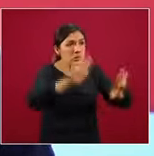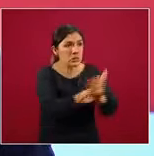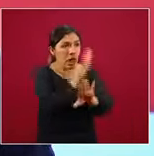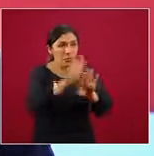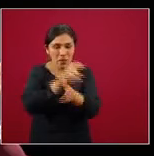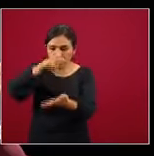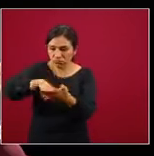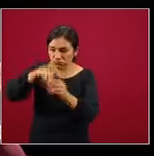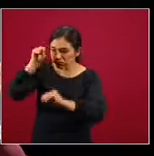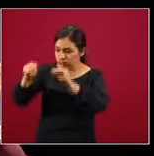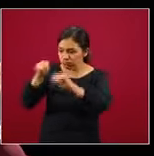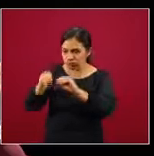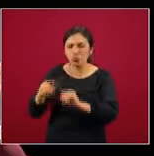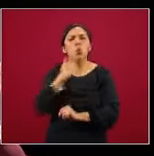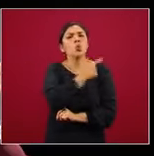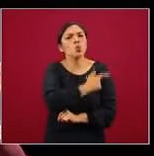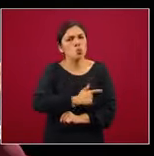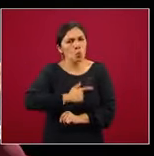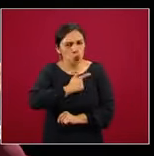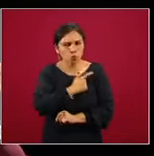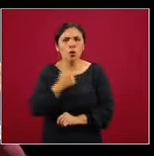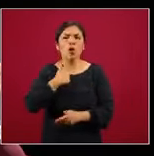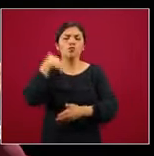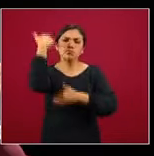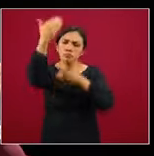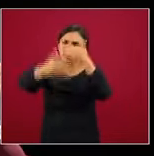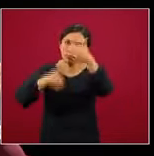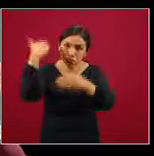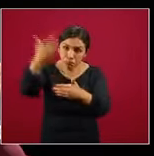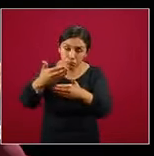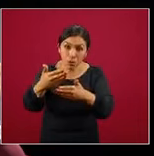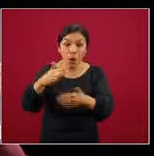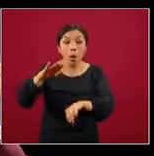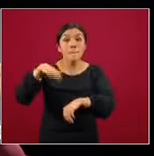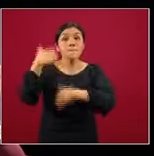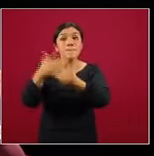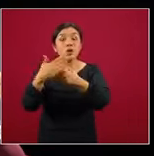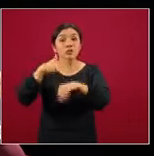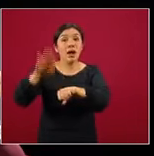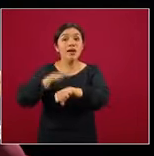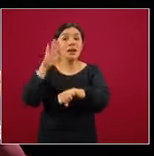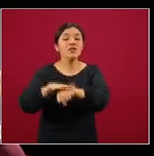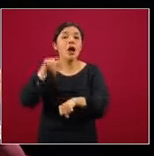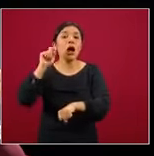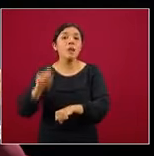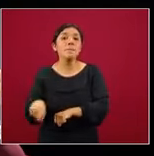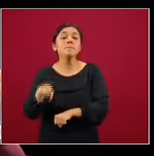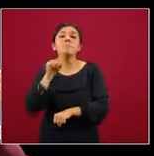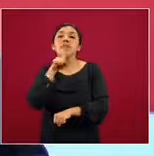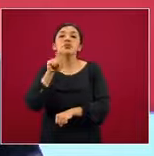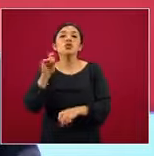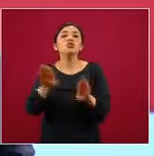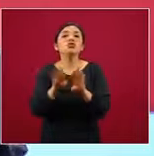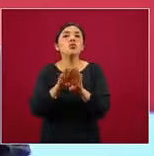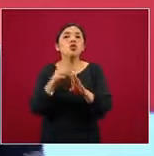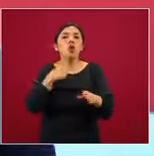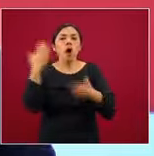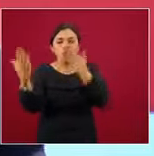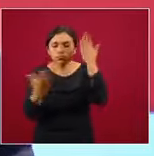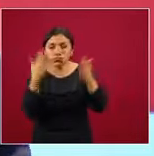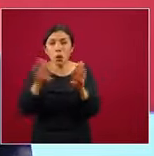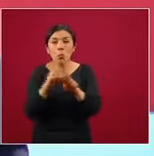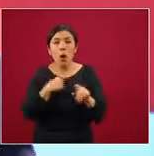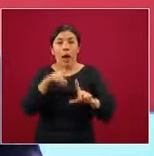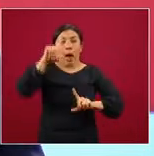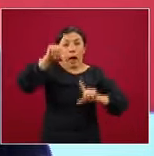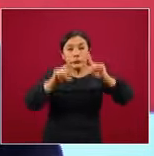con mucho gusto te lo tomo en cuenta, y la calificación que sale es la que sale del método. No es de que súbele,